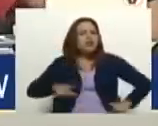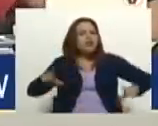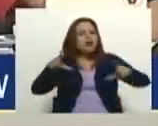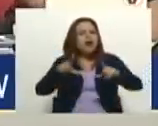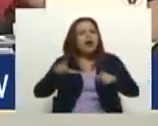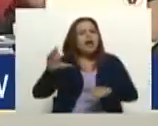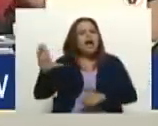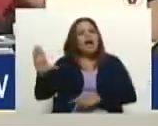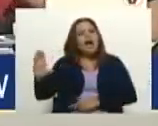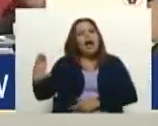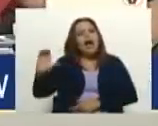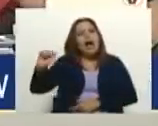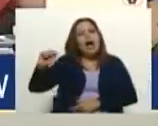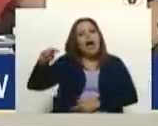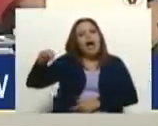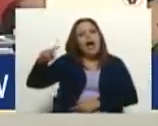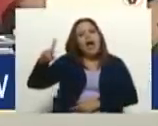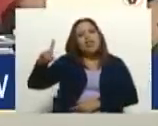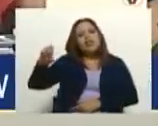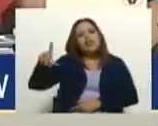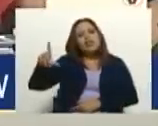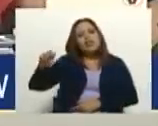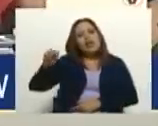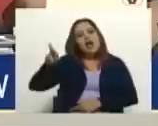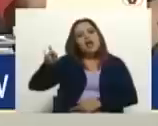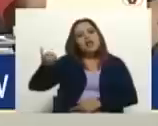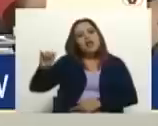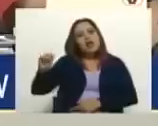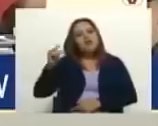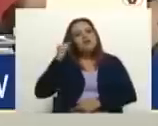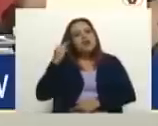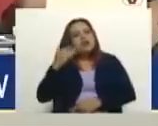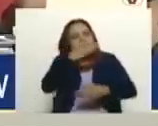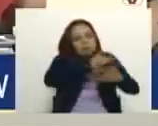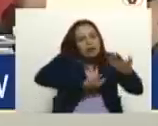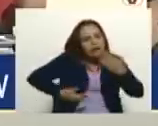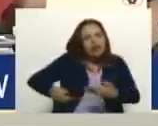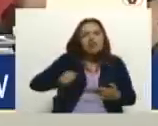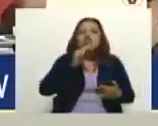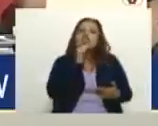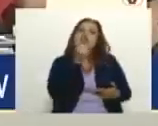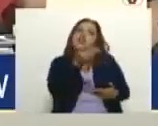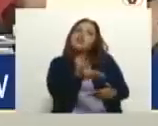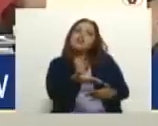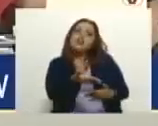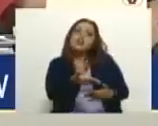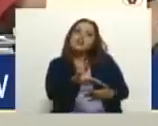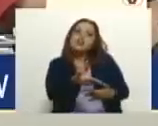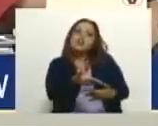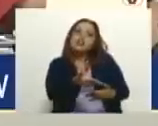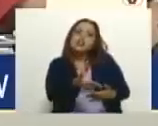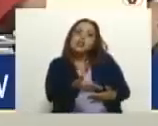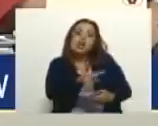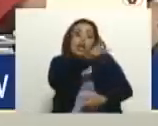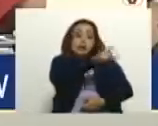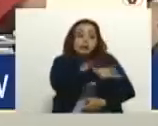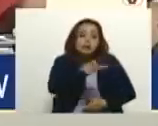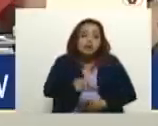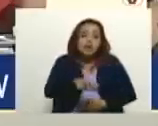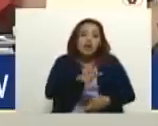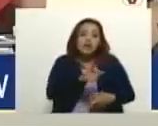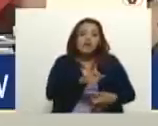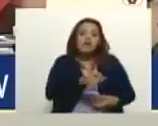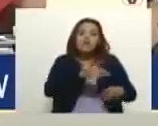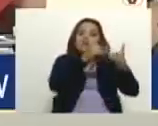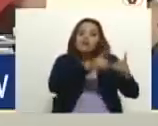fue la que la asesinaron. ¿Quién es? Dirigente de Voluntad Popular.